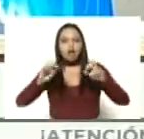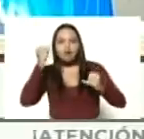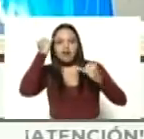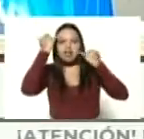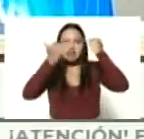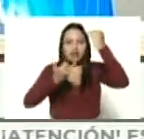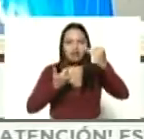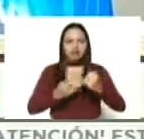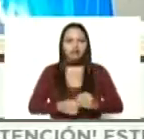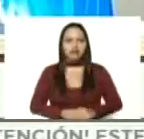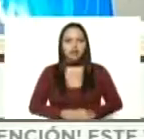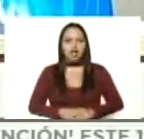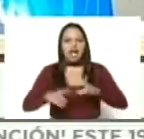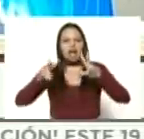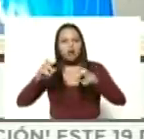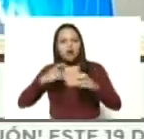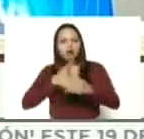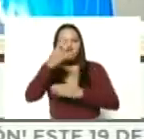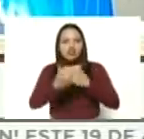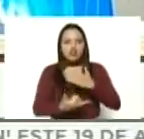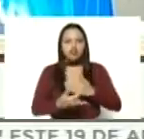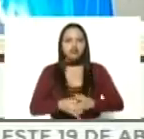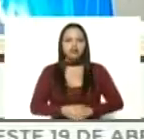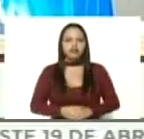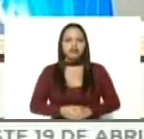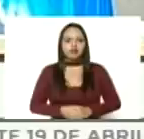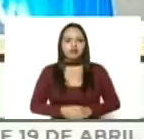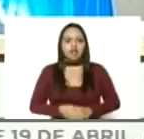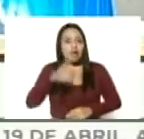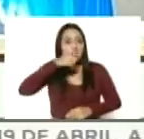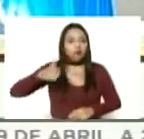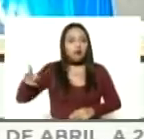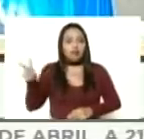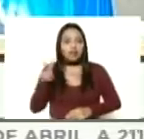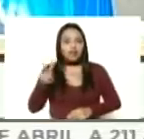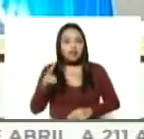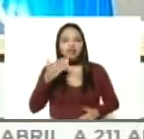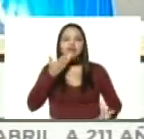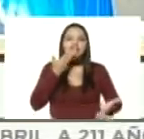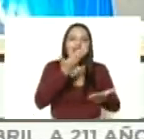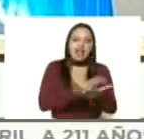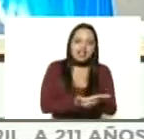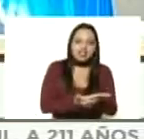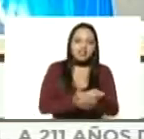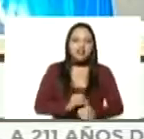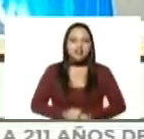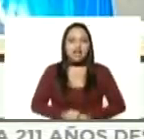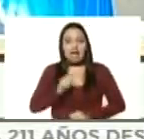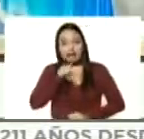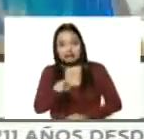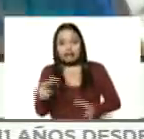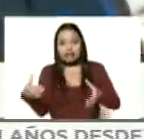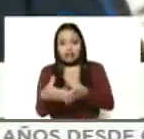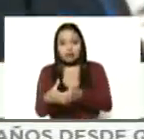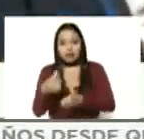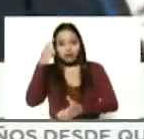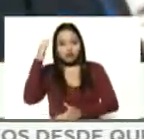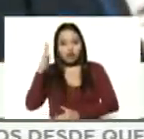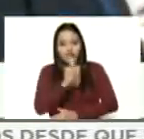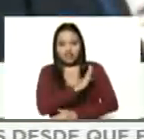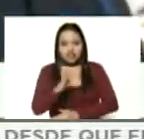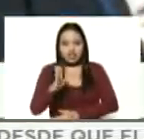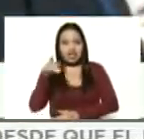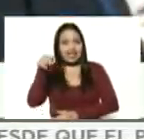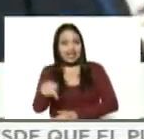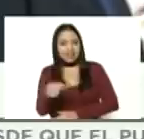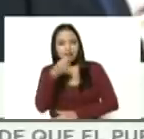iniciativas, a nuevos proyectos. El pueblo de Venezuela te da las gracias, David, a ti y a tu equipo. Que Dios bendiga